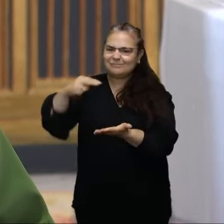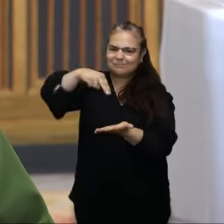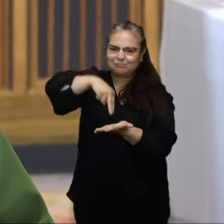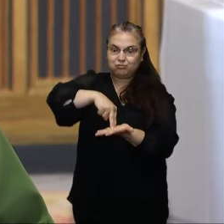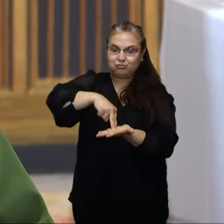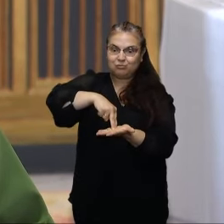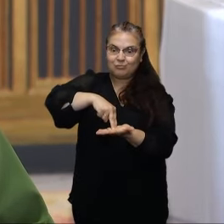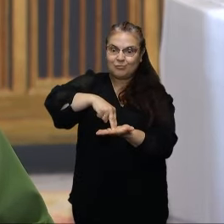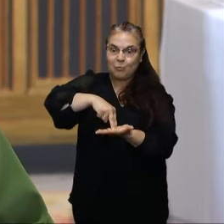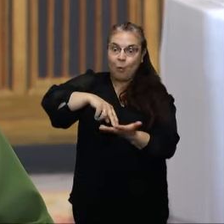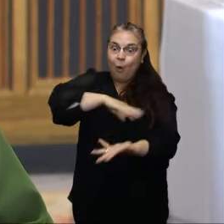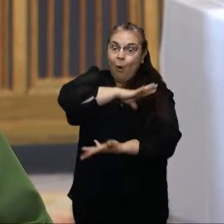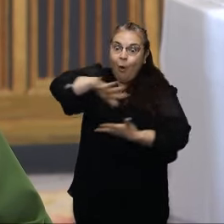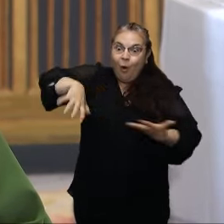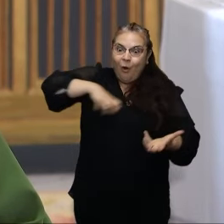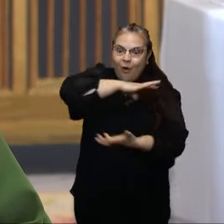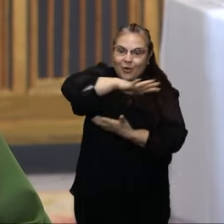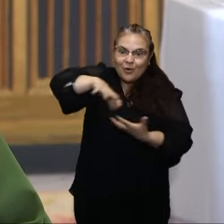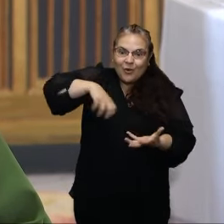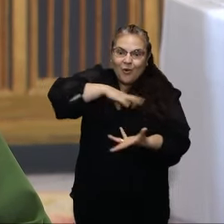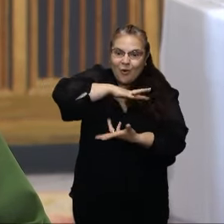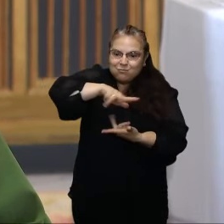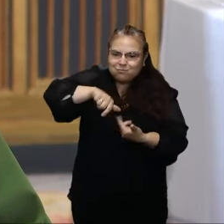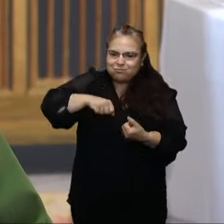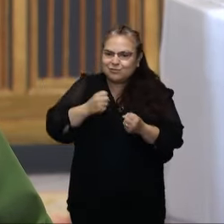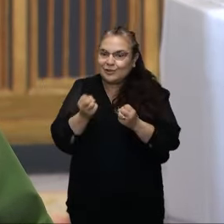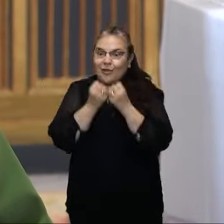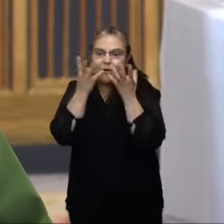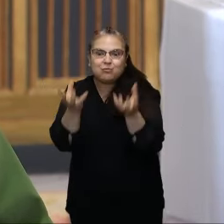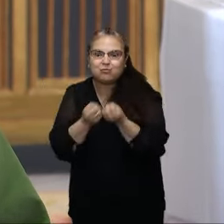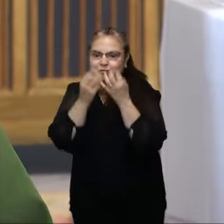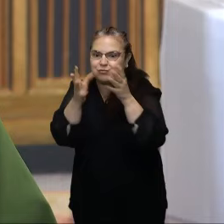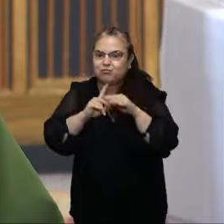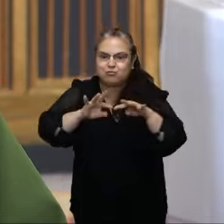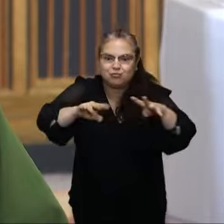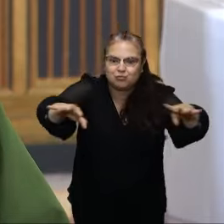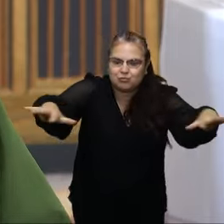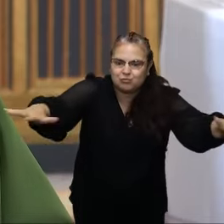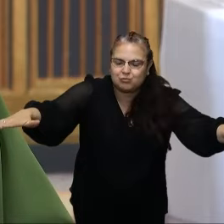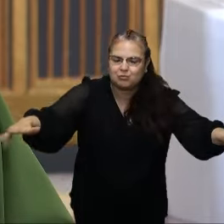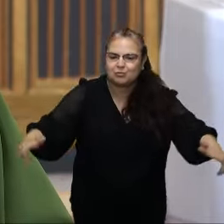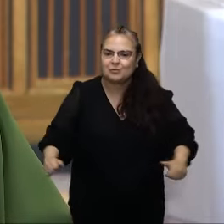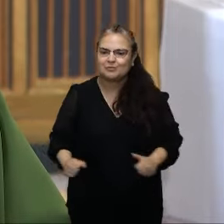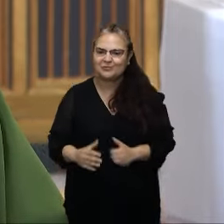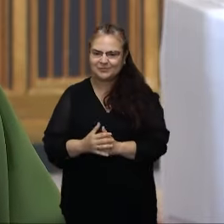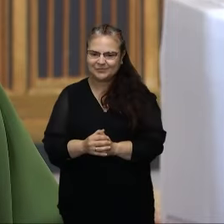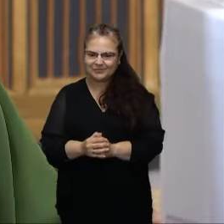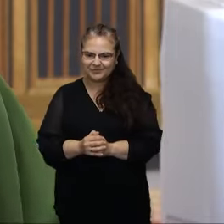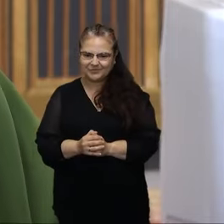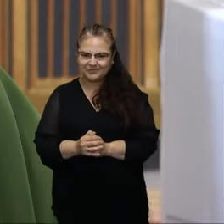La noticia se divulgó por toda aquella comarca.